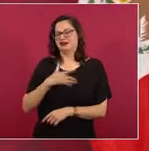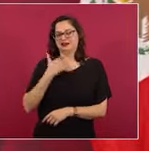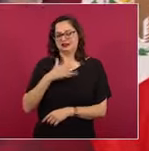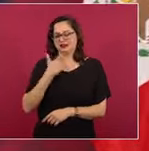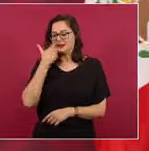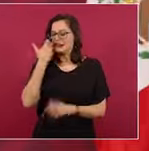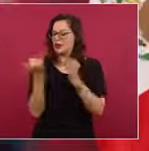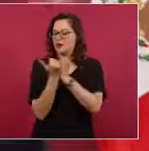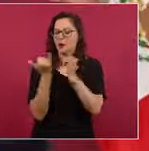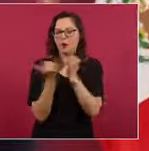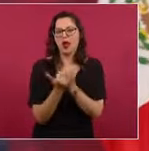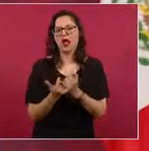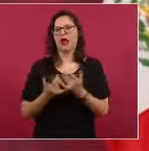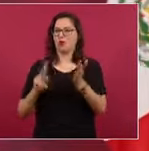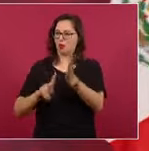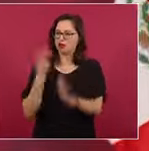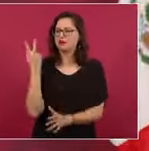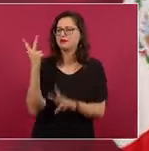en todo el país,